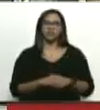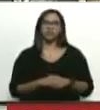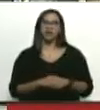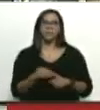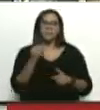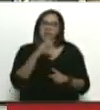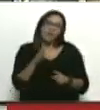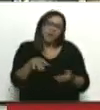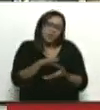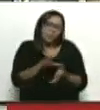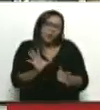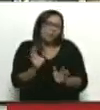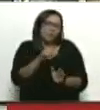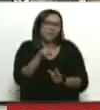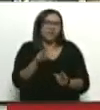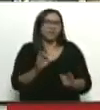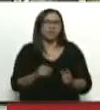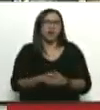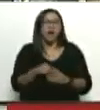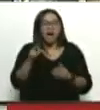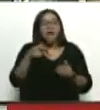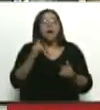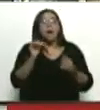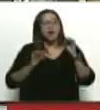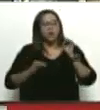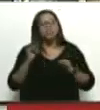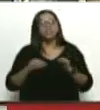Bueno, por eso el problema entre ellos. Ahí va a haber justicia.